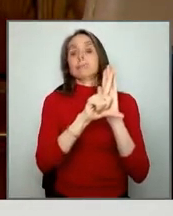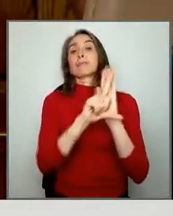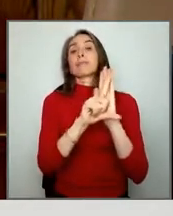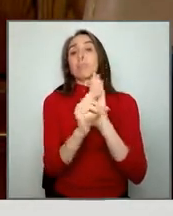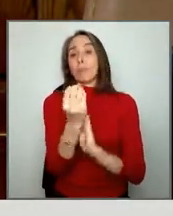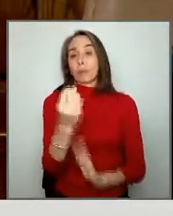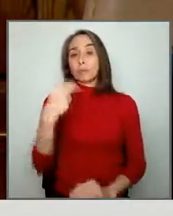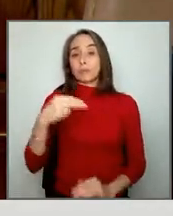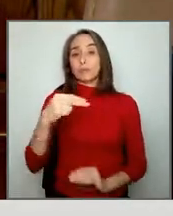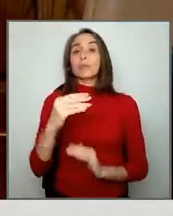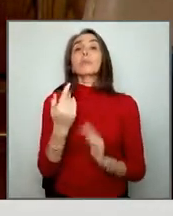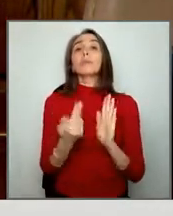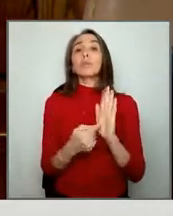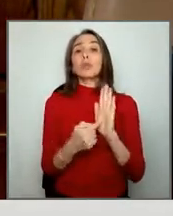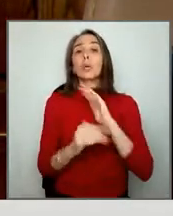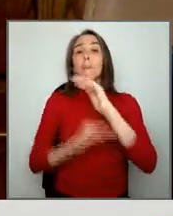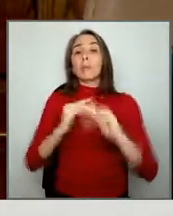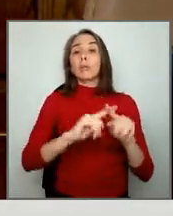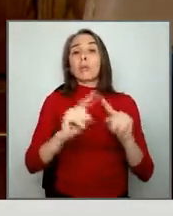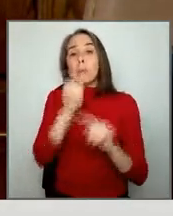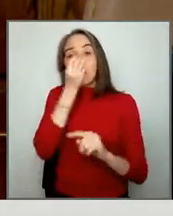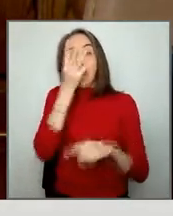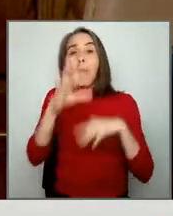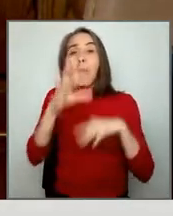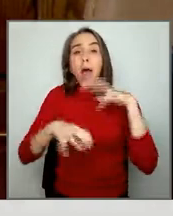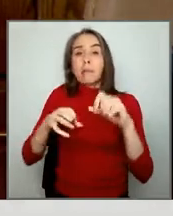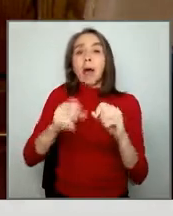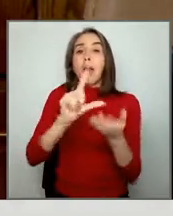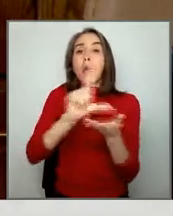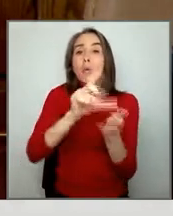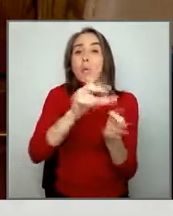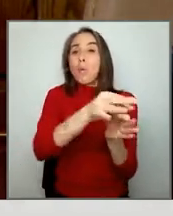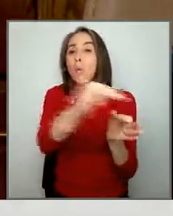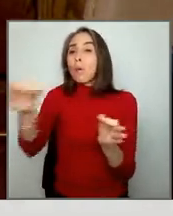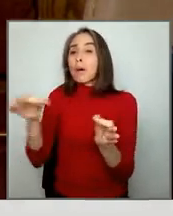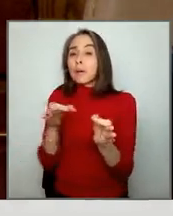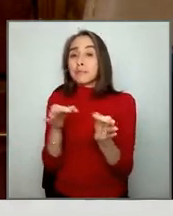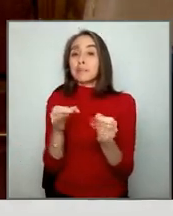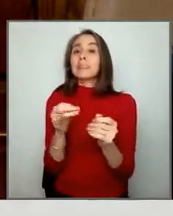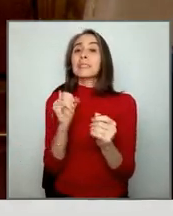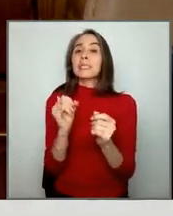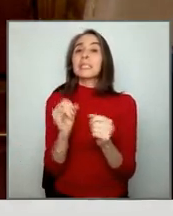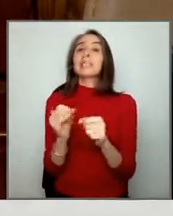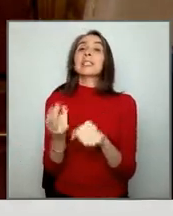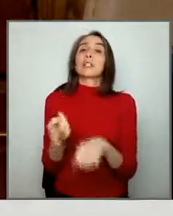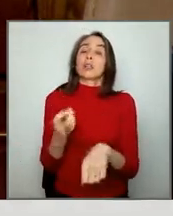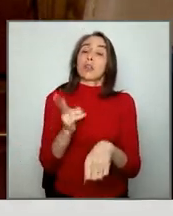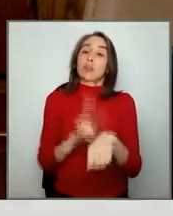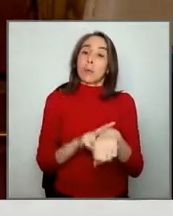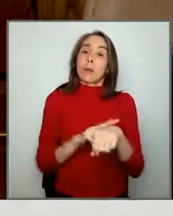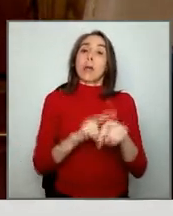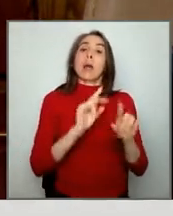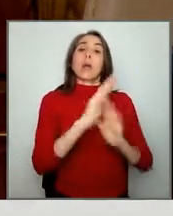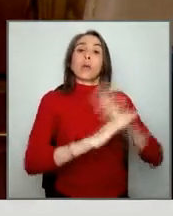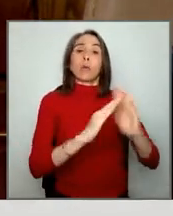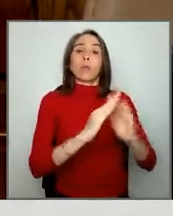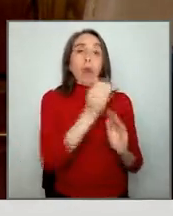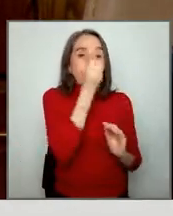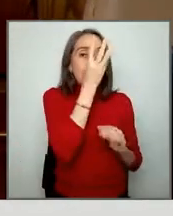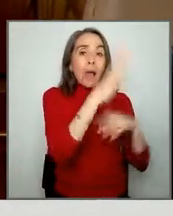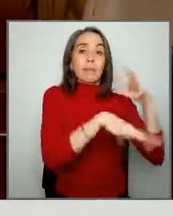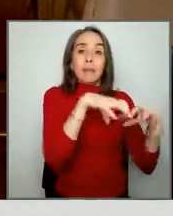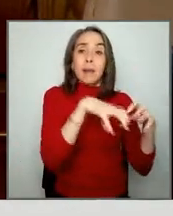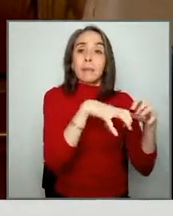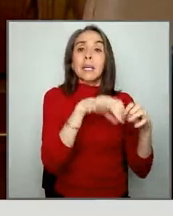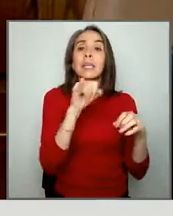la protección de la biodiversidad y al mismo tiempo lograr la compatibilizar biodiversidad y empleo Y